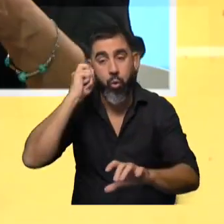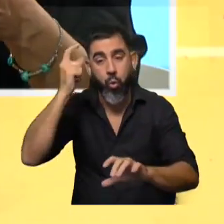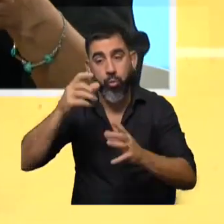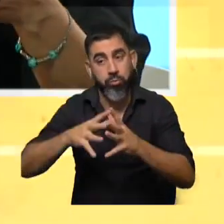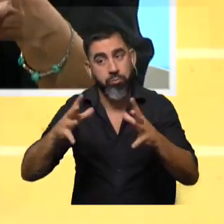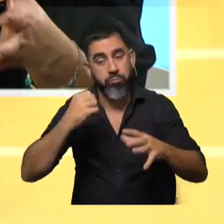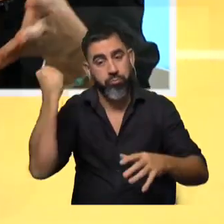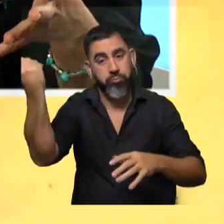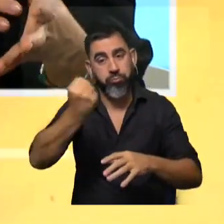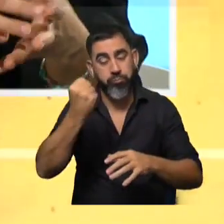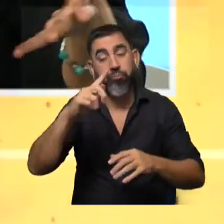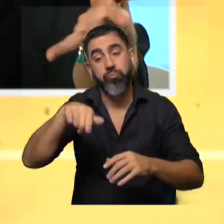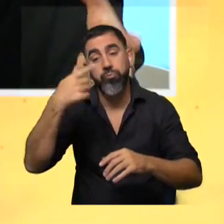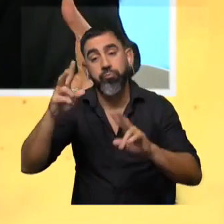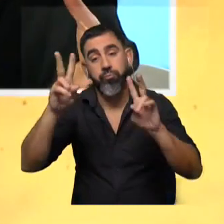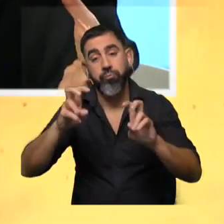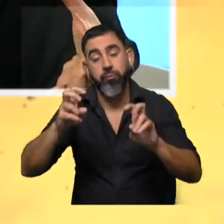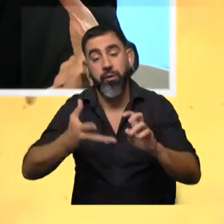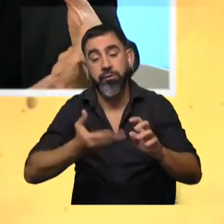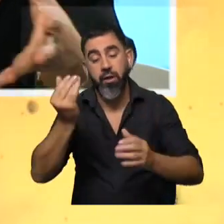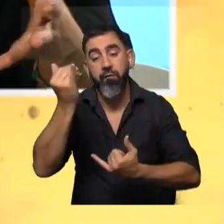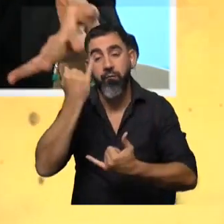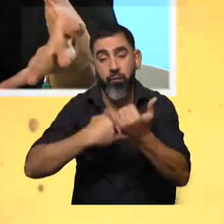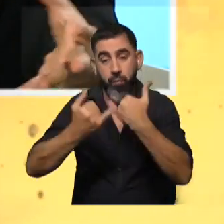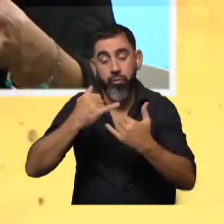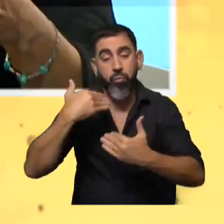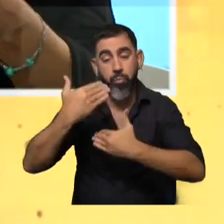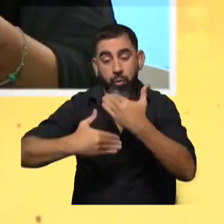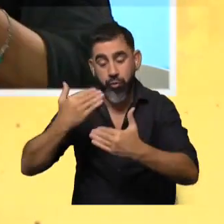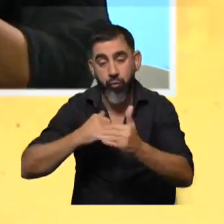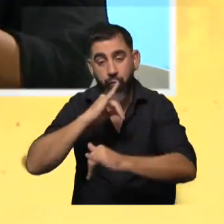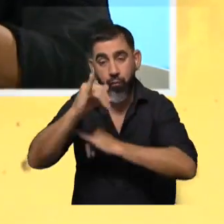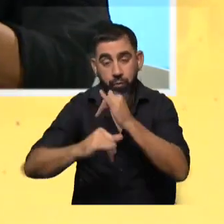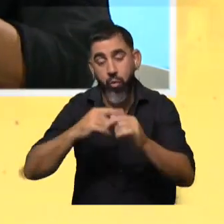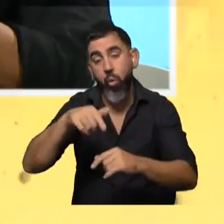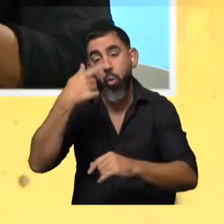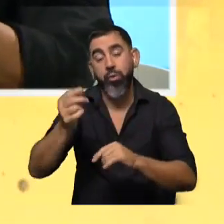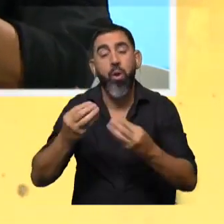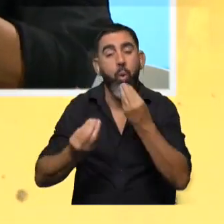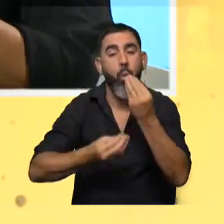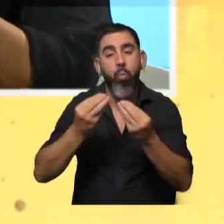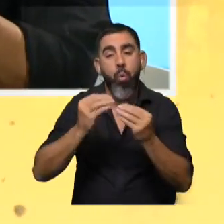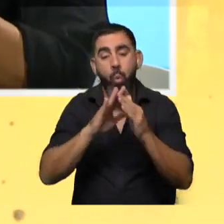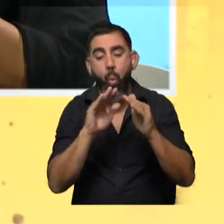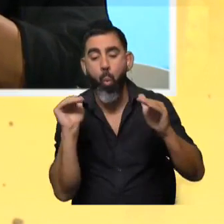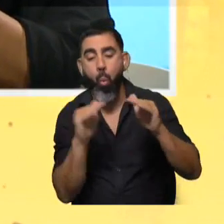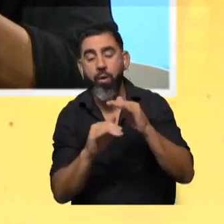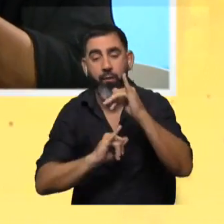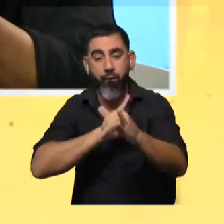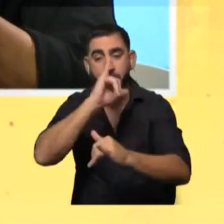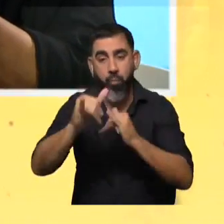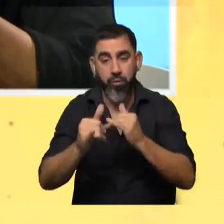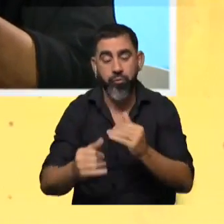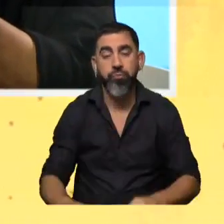grande, otras que tienen que ver con la extracción de la información y el procesamiento, otras que tienen que ver con cómo se almacenan y cómo se presentan